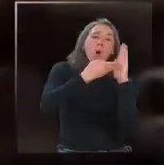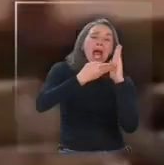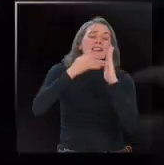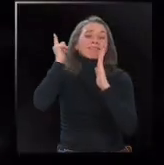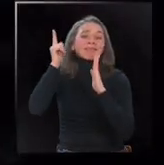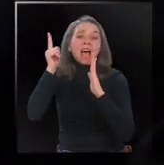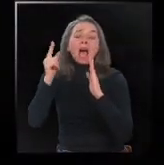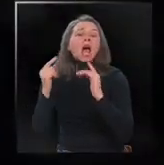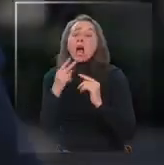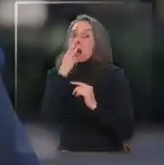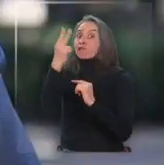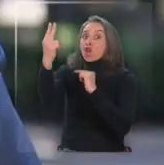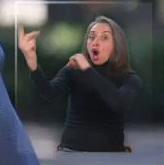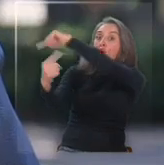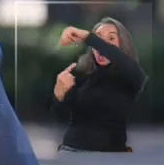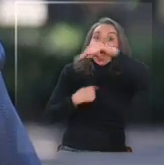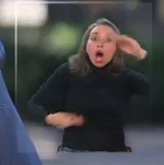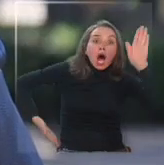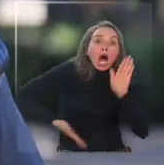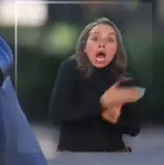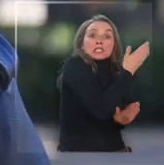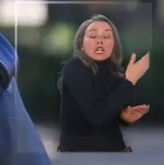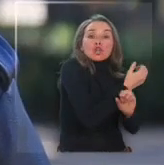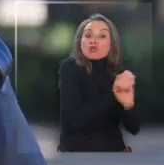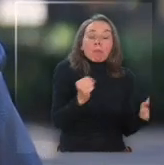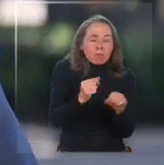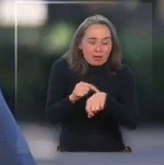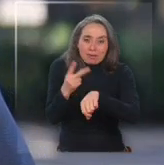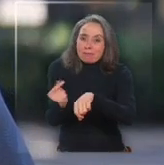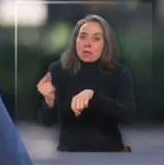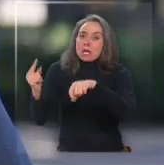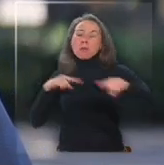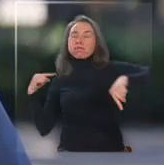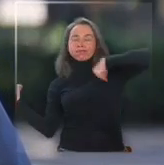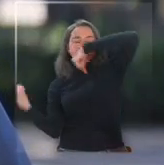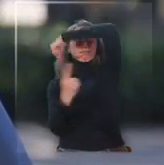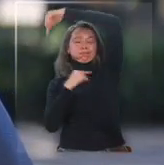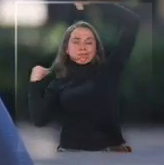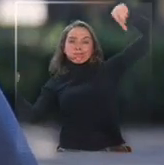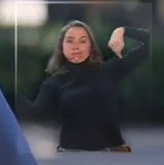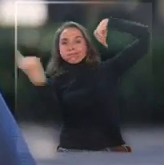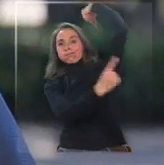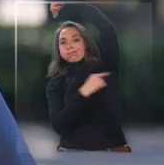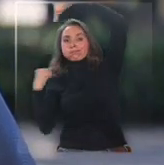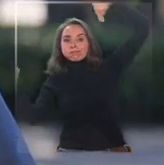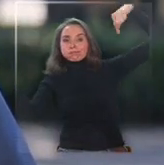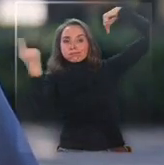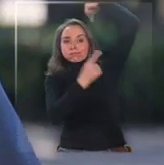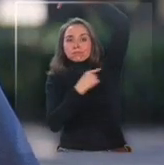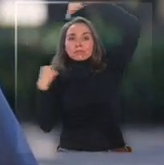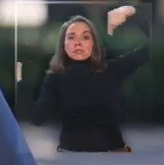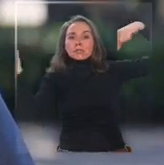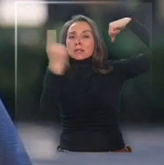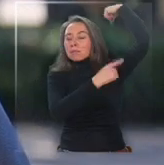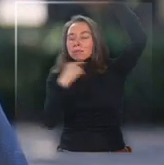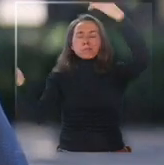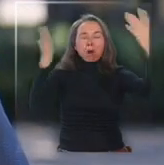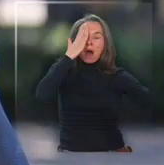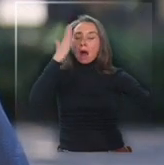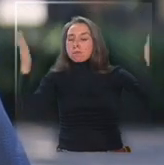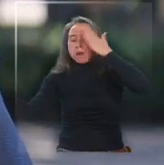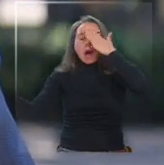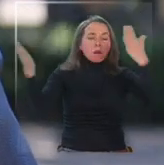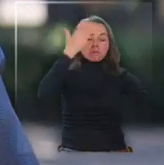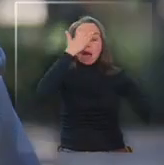Vi que venía, traté de escapar, no pude, en cosa de segundos me atrapó y ya después era solo golpes,